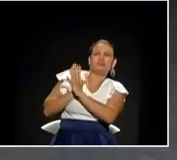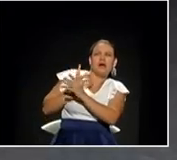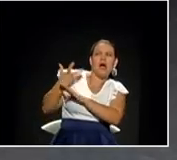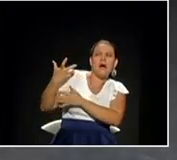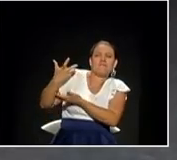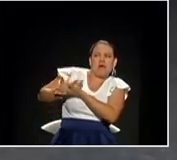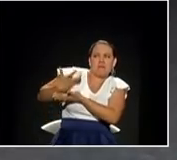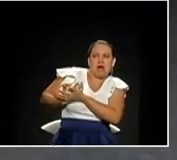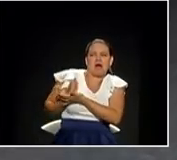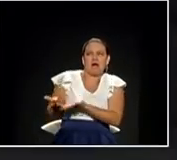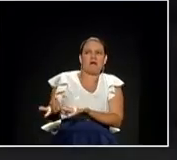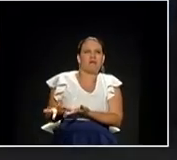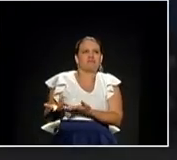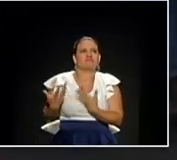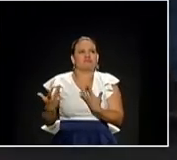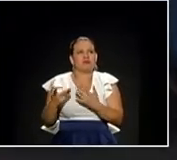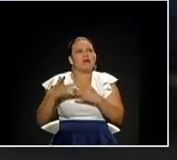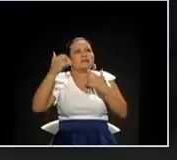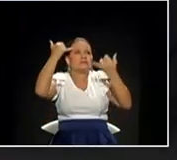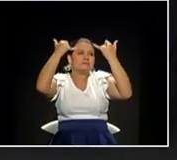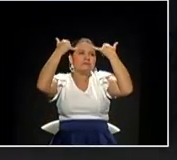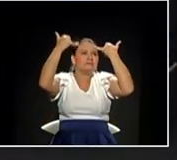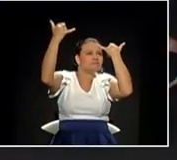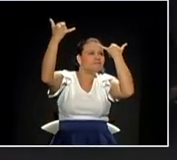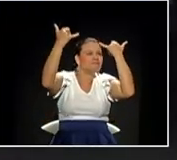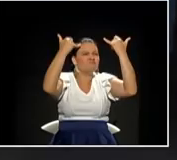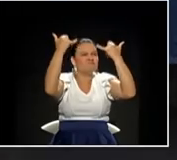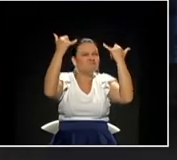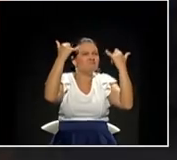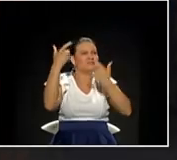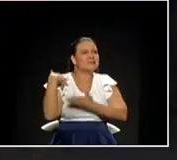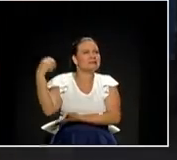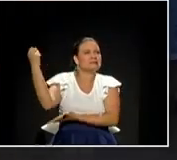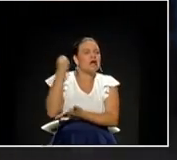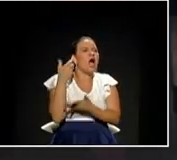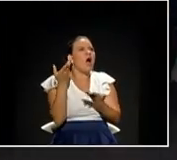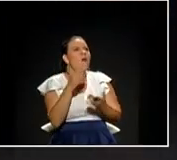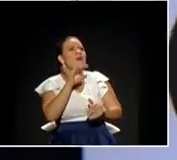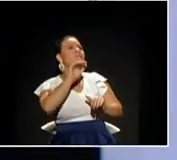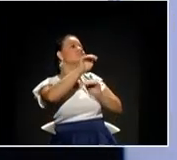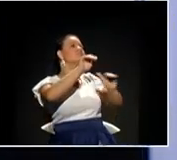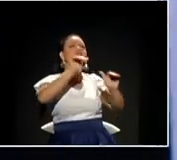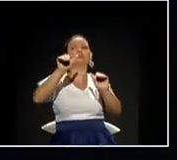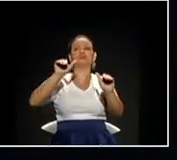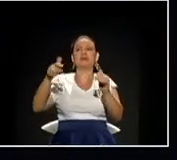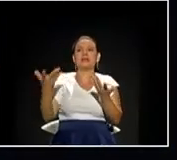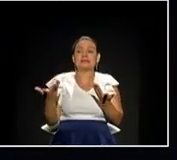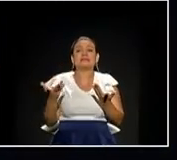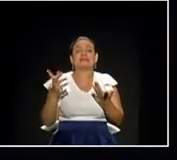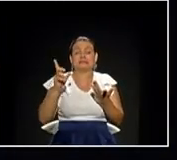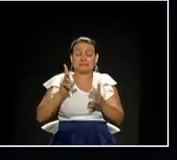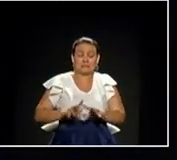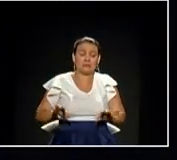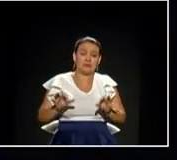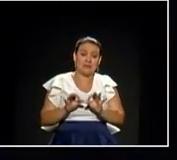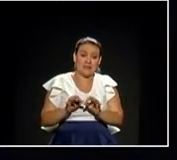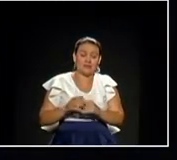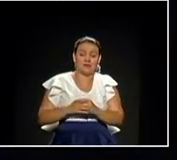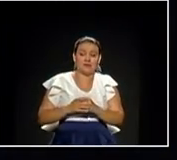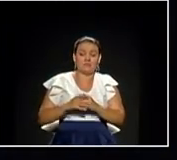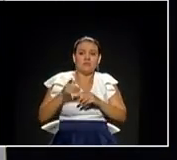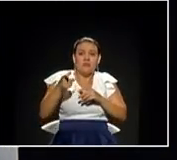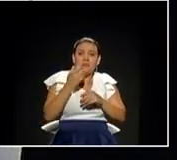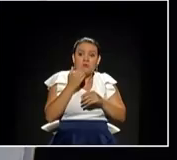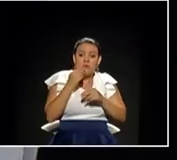propongan medidas creativas de cómo financiarlo a través de la plusvalía que esto genera esto genera un desarrollo y una